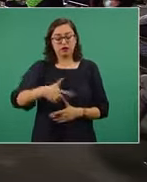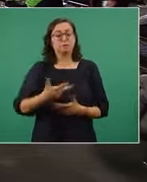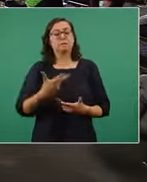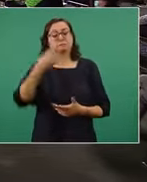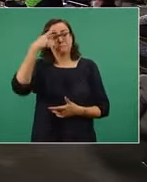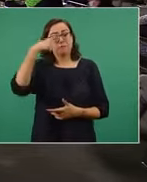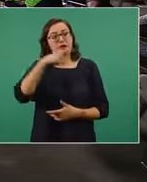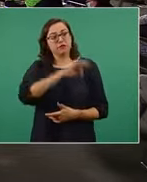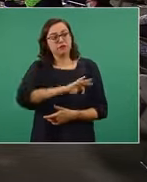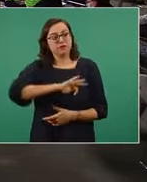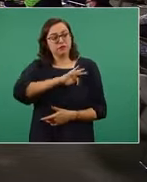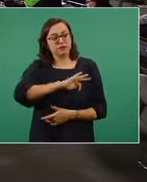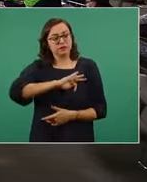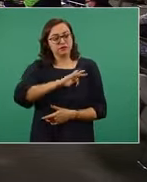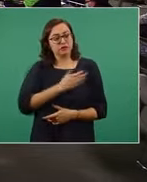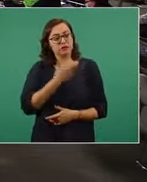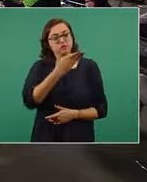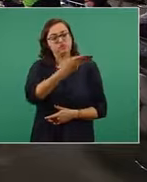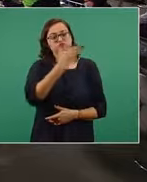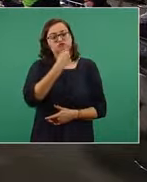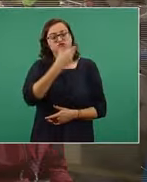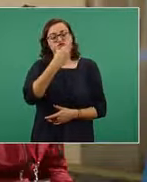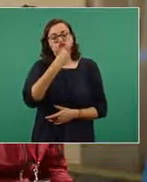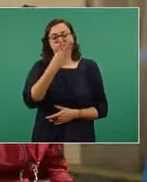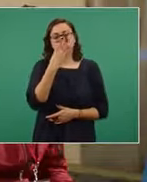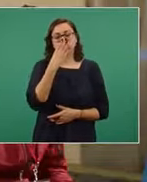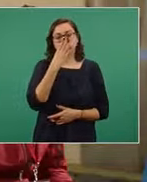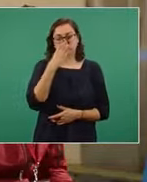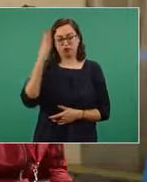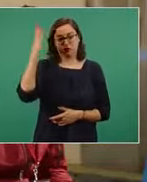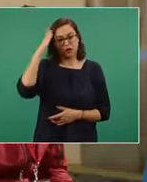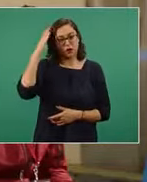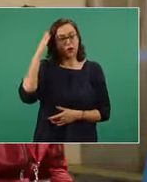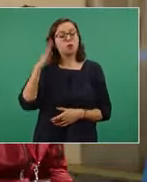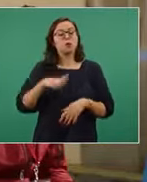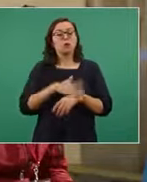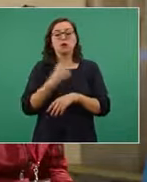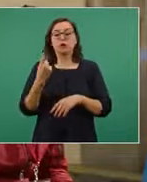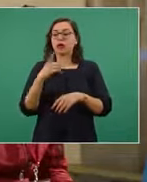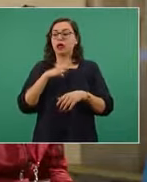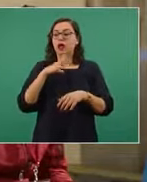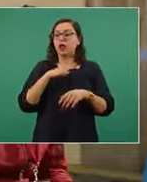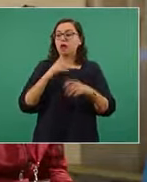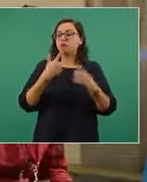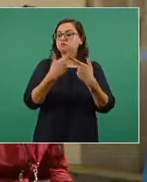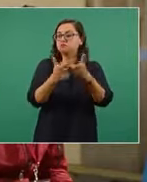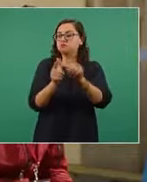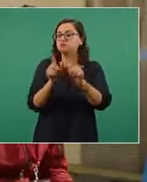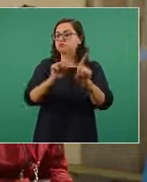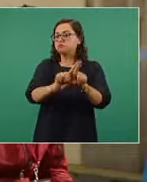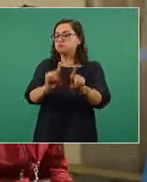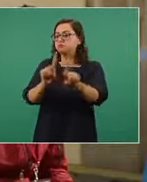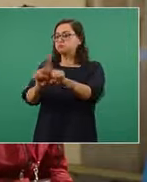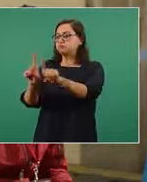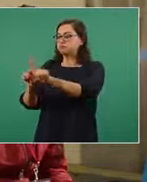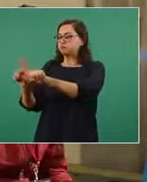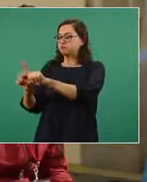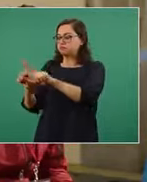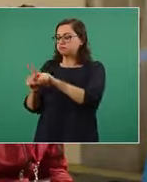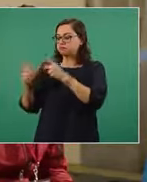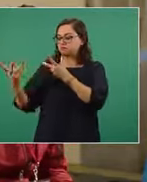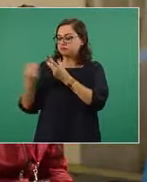de íconos de la cultura y la Academia de México, integrantes de la Red de Artistas e Intelectuales por la Abolición de la